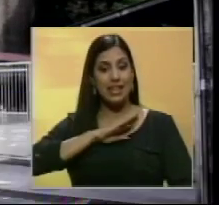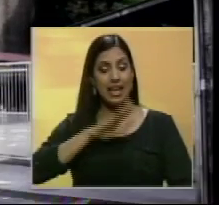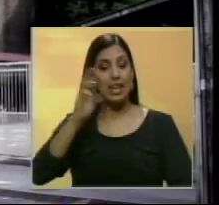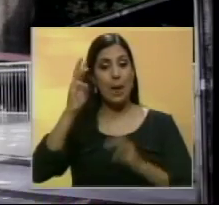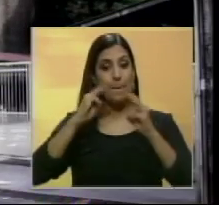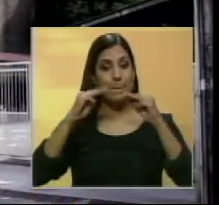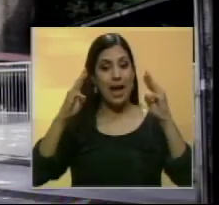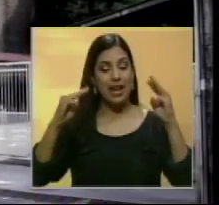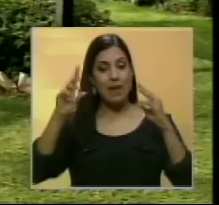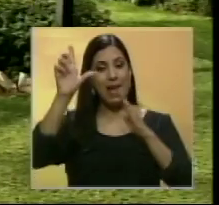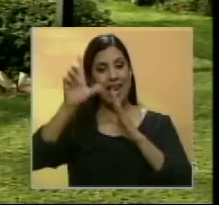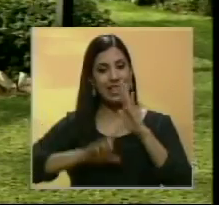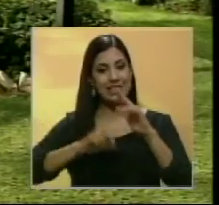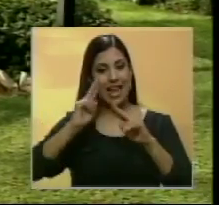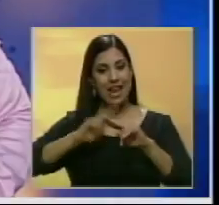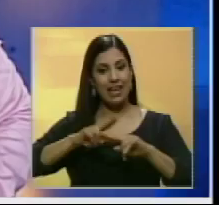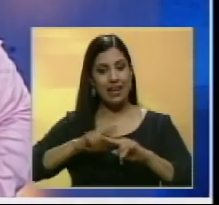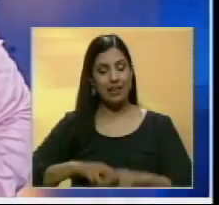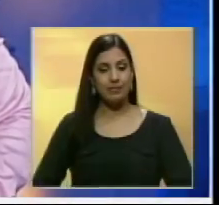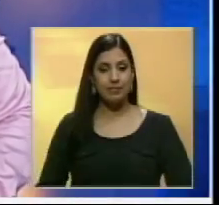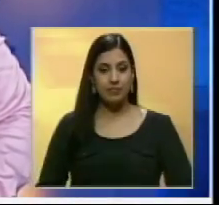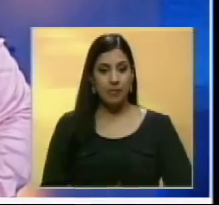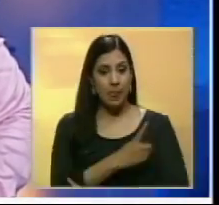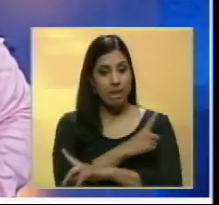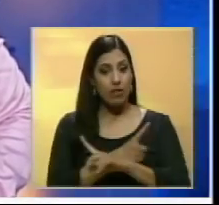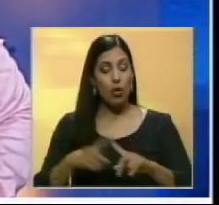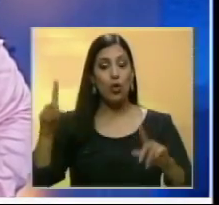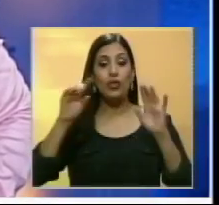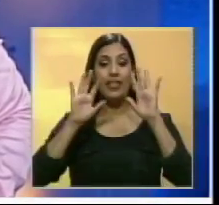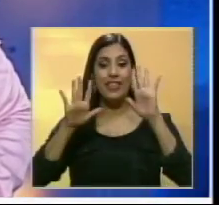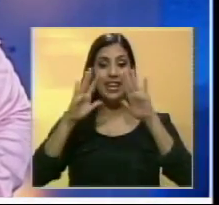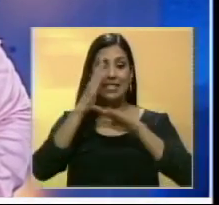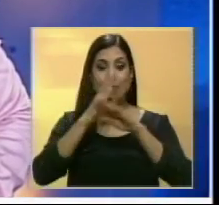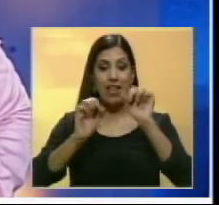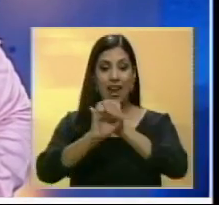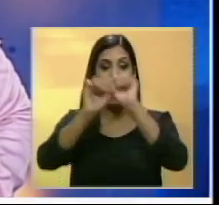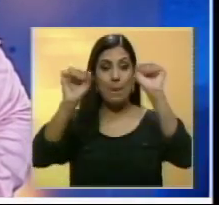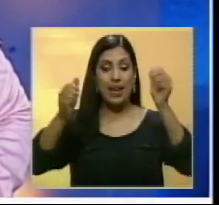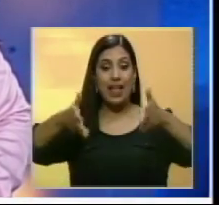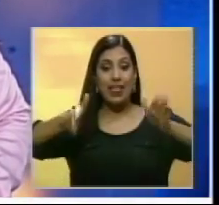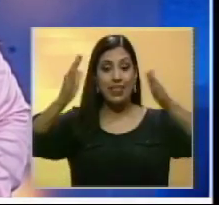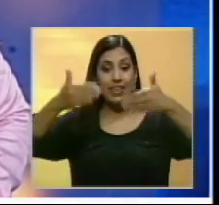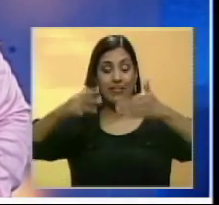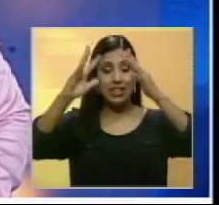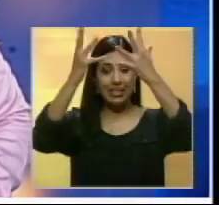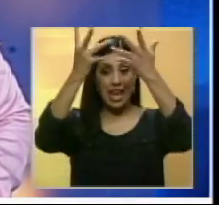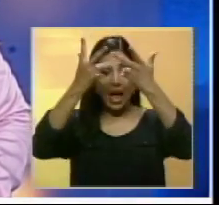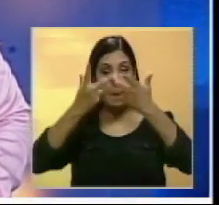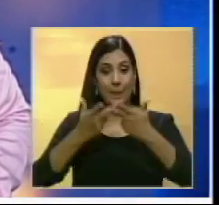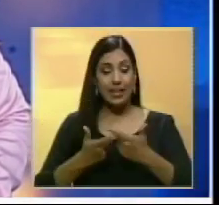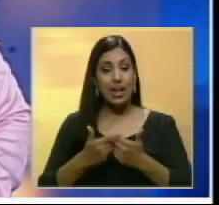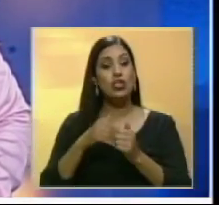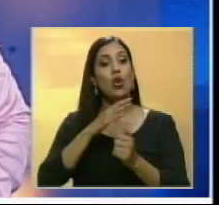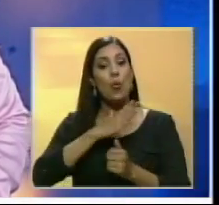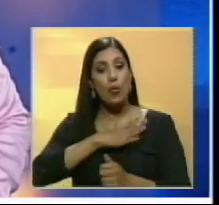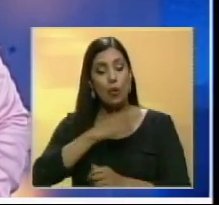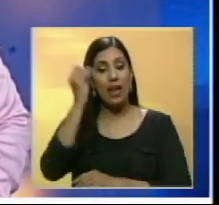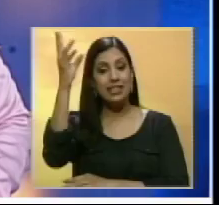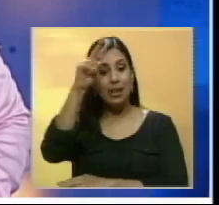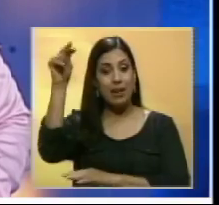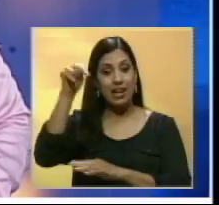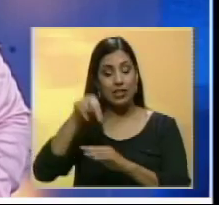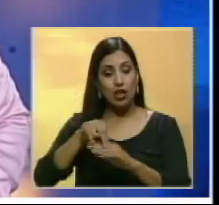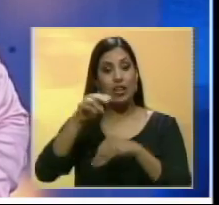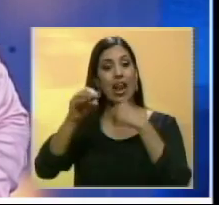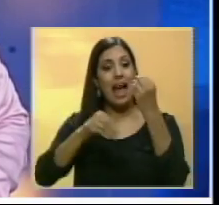Panamá en listas negras. A las 10:30 de la mañana, el edificio administrativo de la Asamblea Nacional, donde se realizan las sesiones